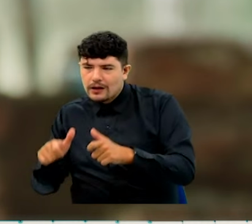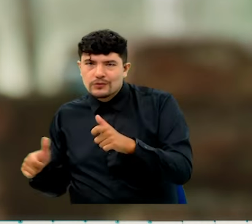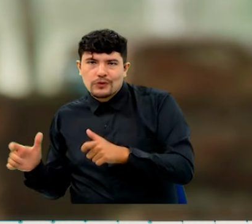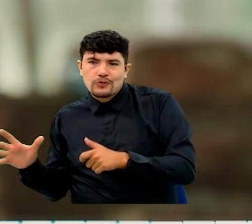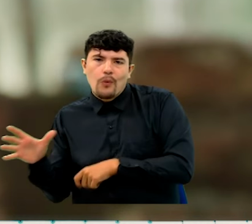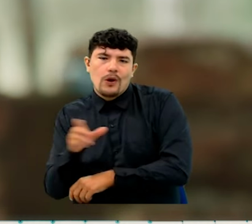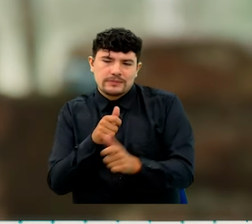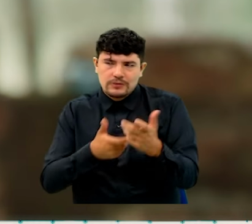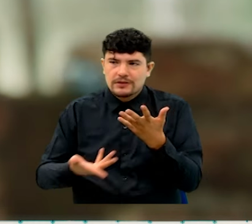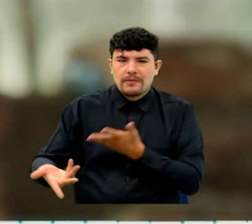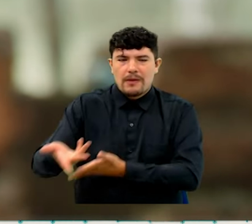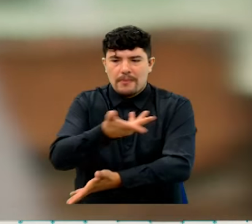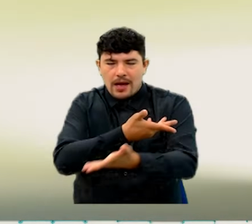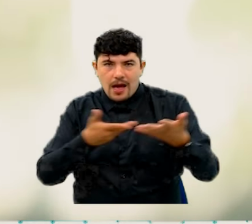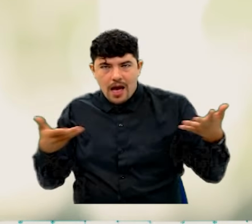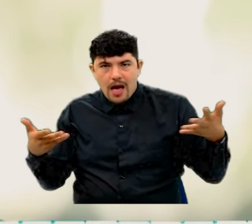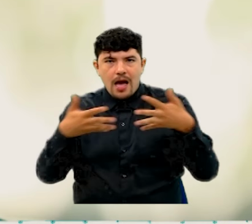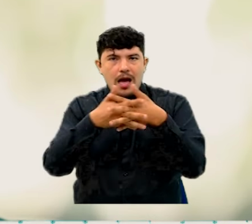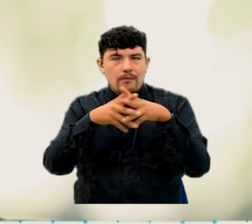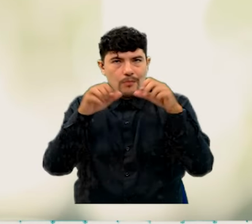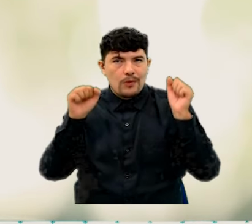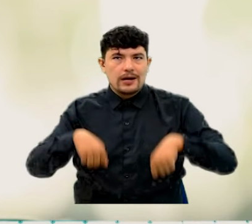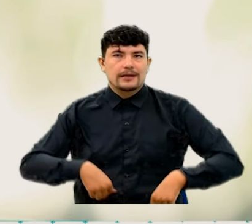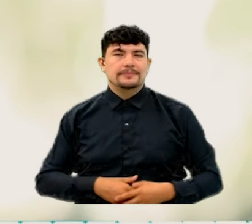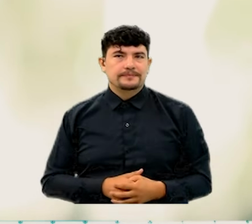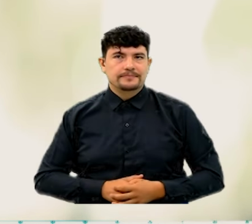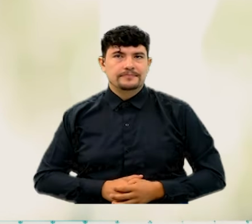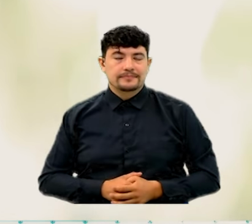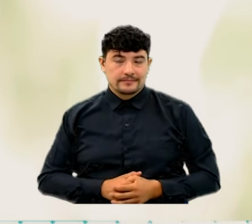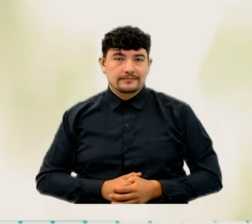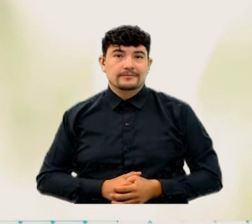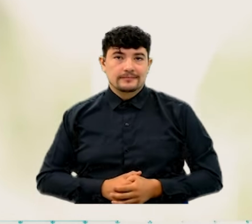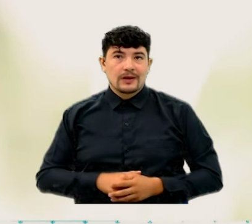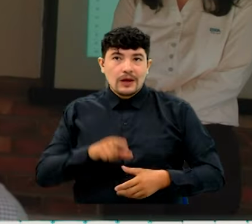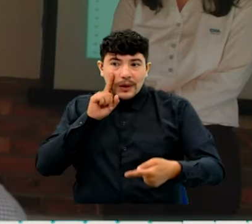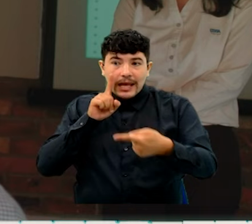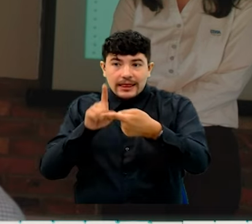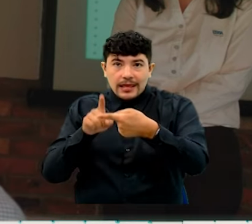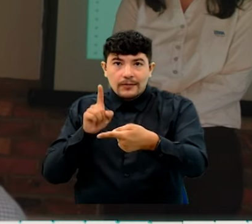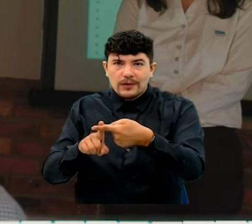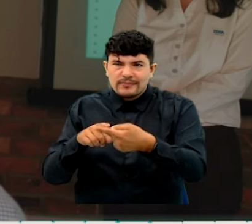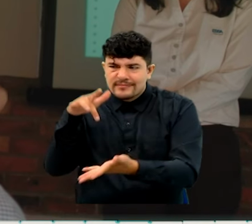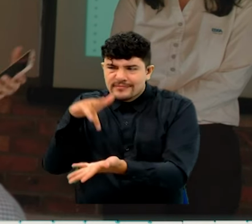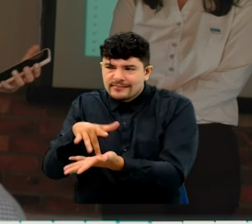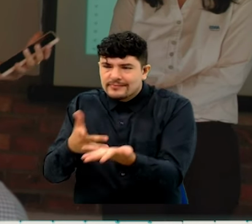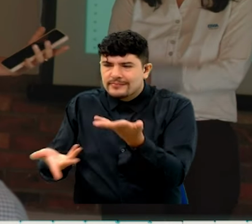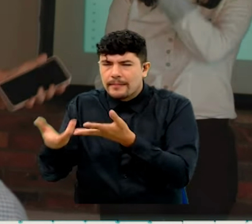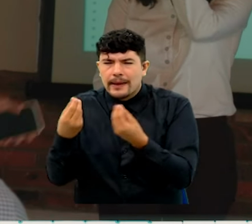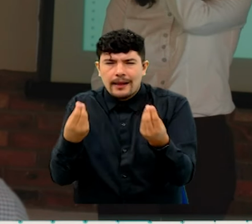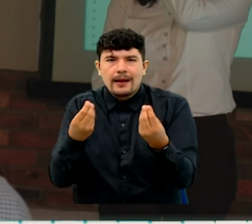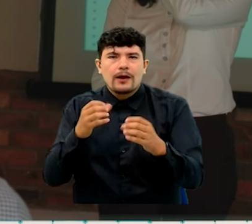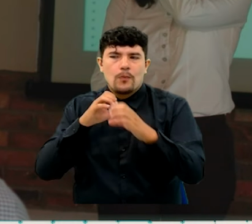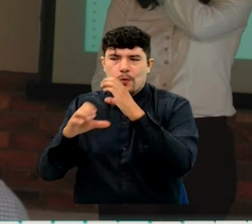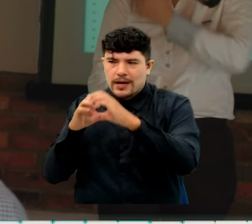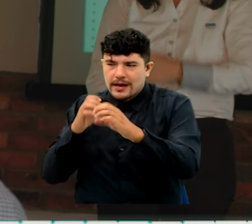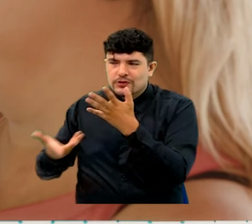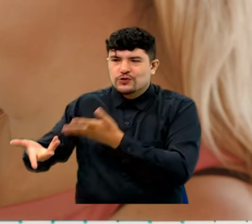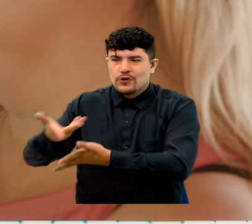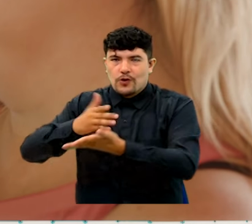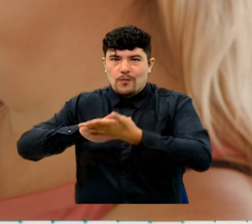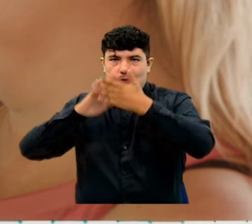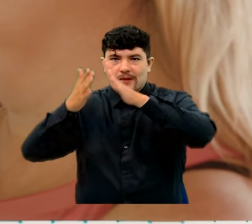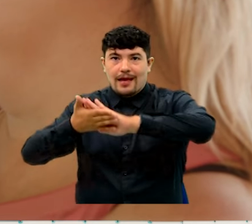través de nuestros canales de comunicación. Sin duda alguna mejora la comunicación con la comunidad porque en algunos sectores alejados donde